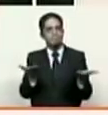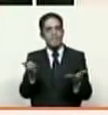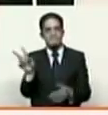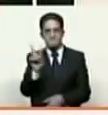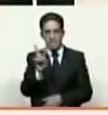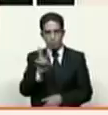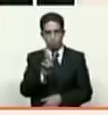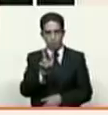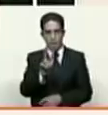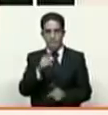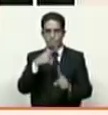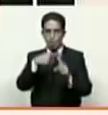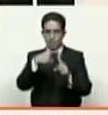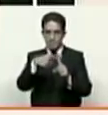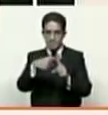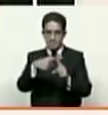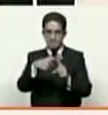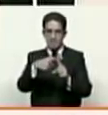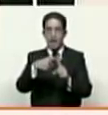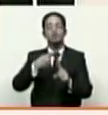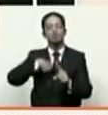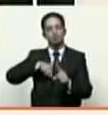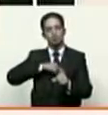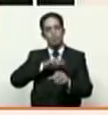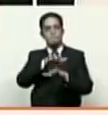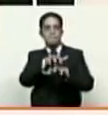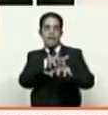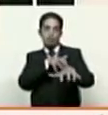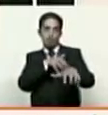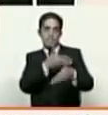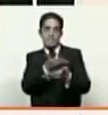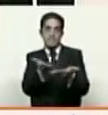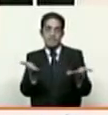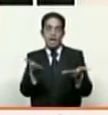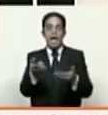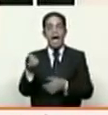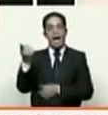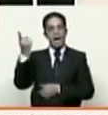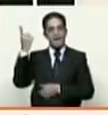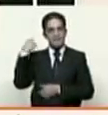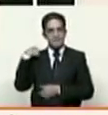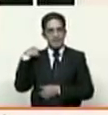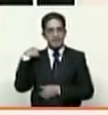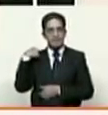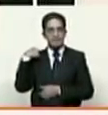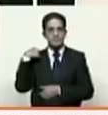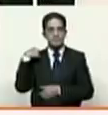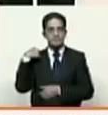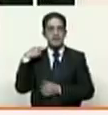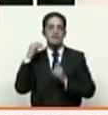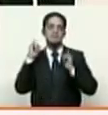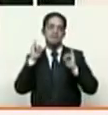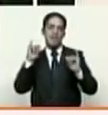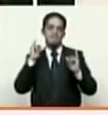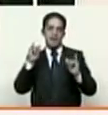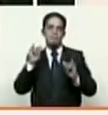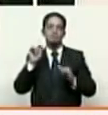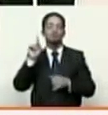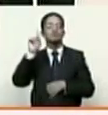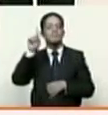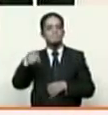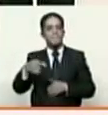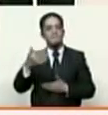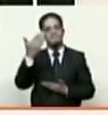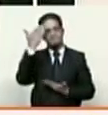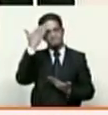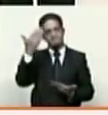Venezuela positiva, que somos la mayoría, que somos todos, el día de ayer celebramos y felicitamos a nuestras madres, pero